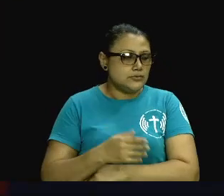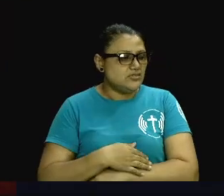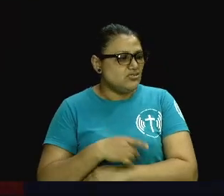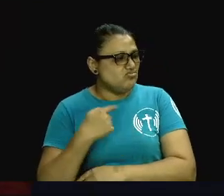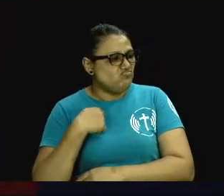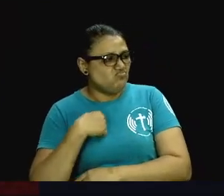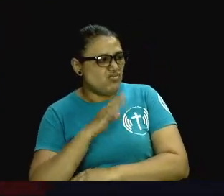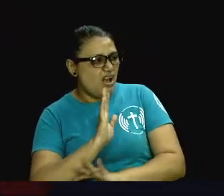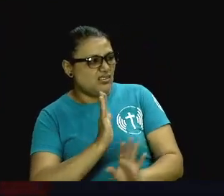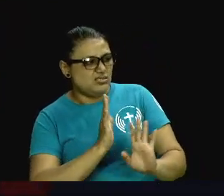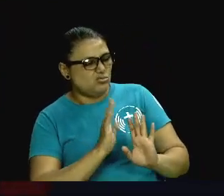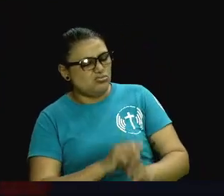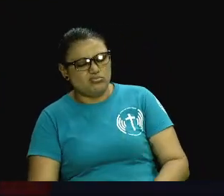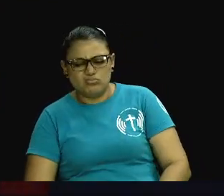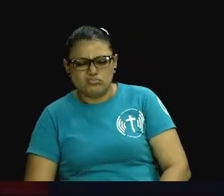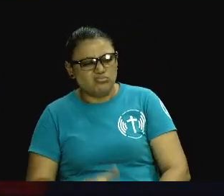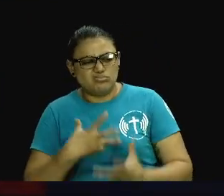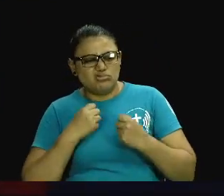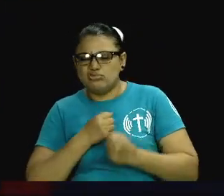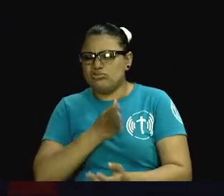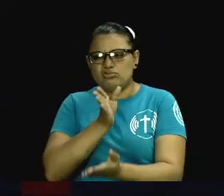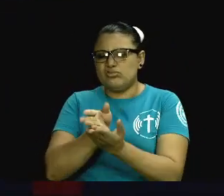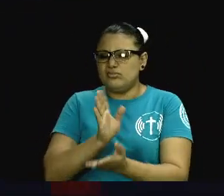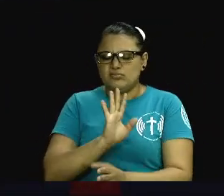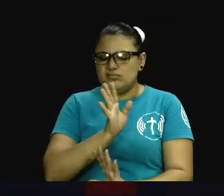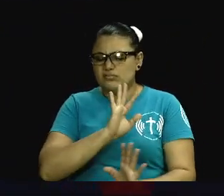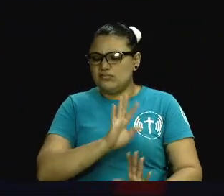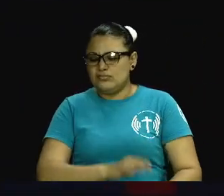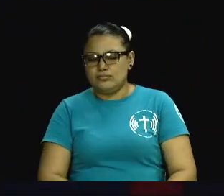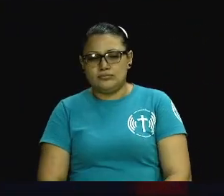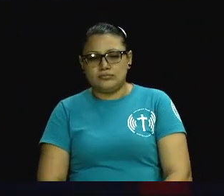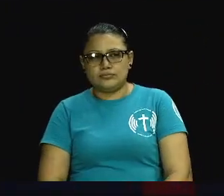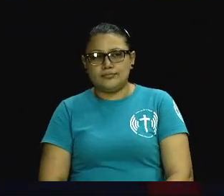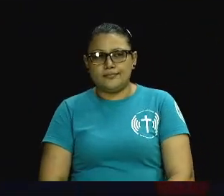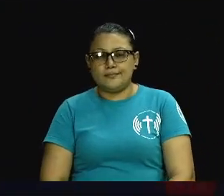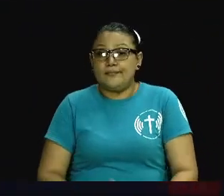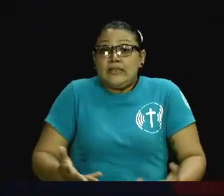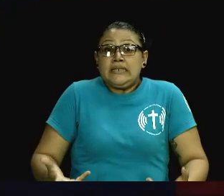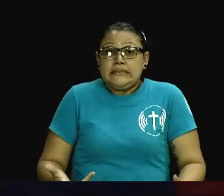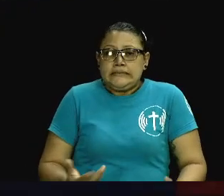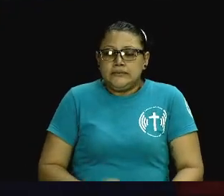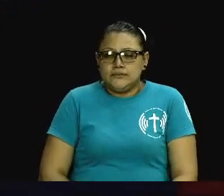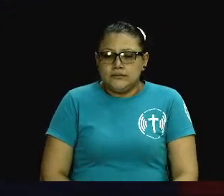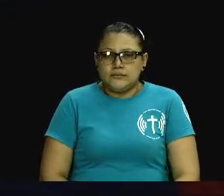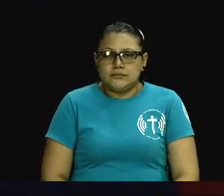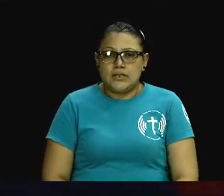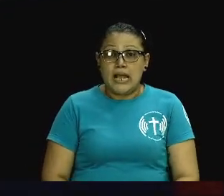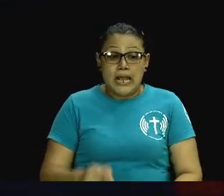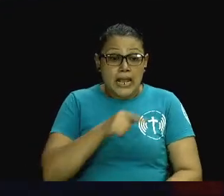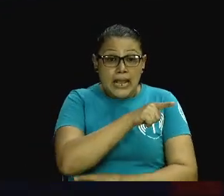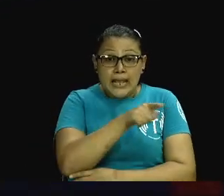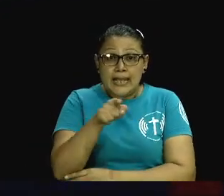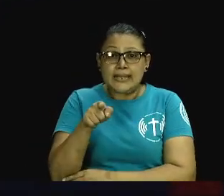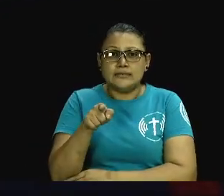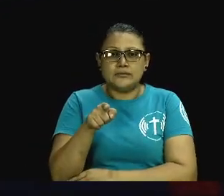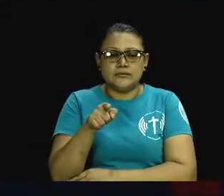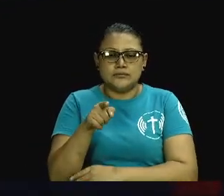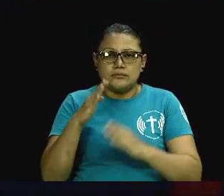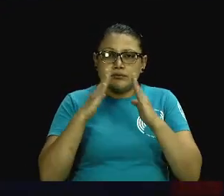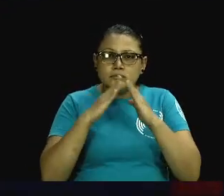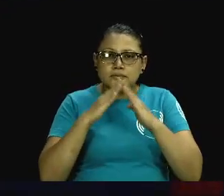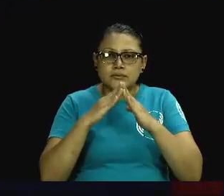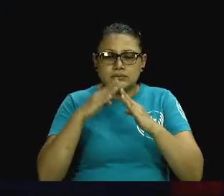por las puertas del templo porque es un centro de cómo desde de reunión con dios por eso se llama tabernáculo